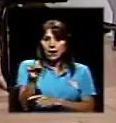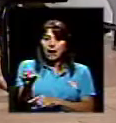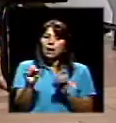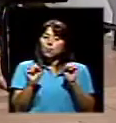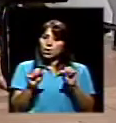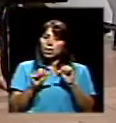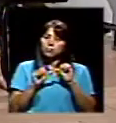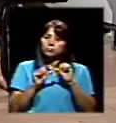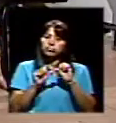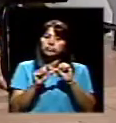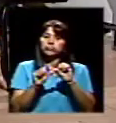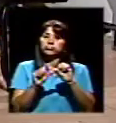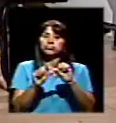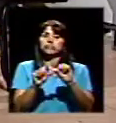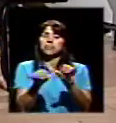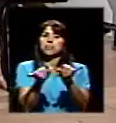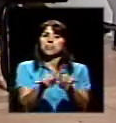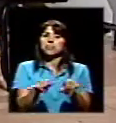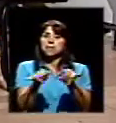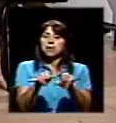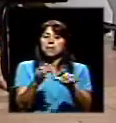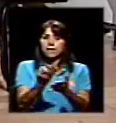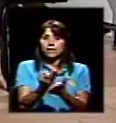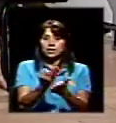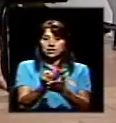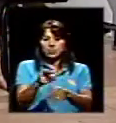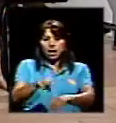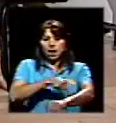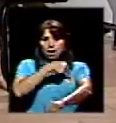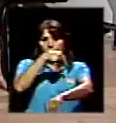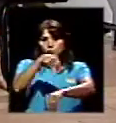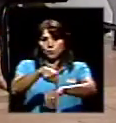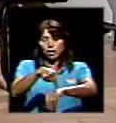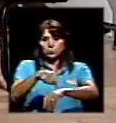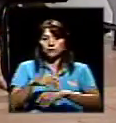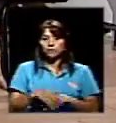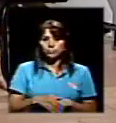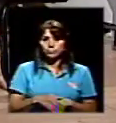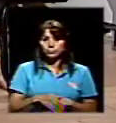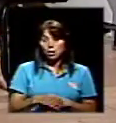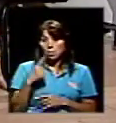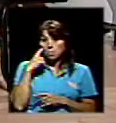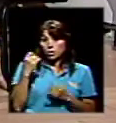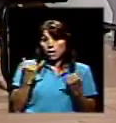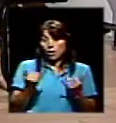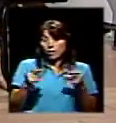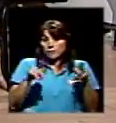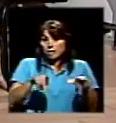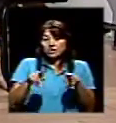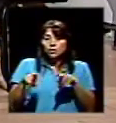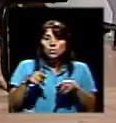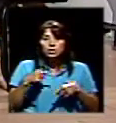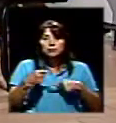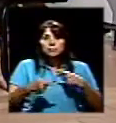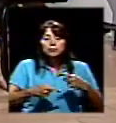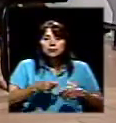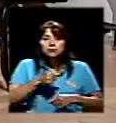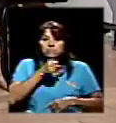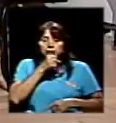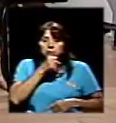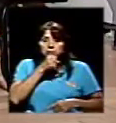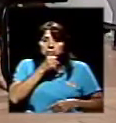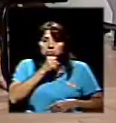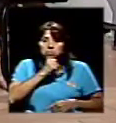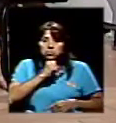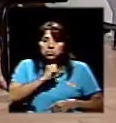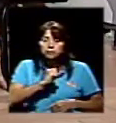a largo plazo. ¿Por qué digo esto? Porque resulta que nuestra población está envejeciendo, tenemos una esperanza de vida, gracias a